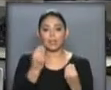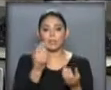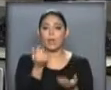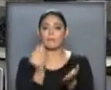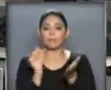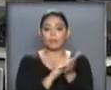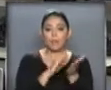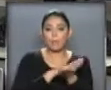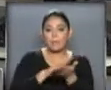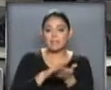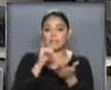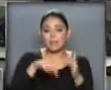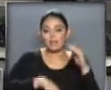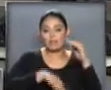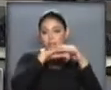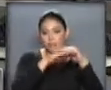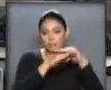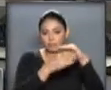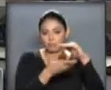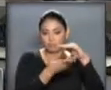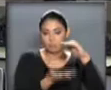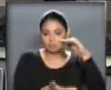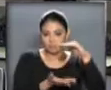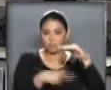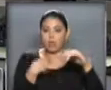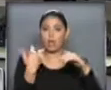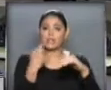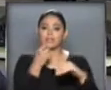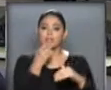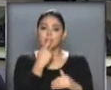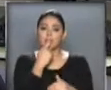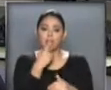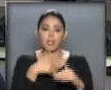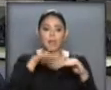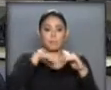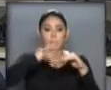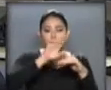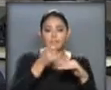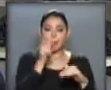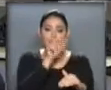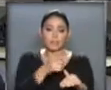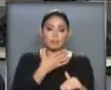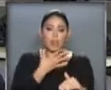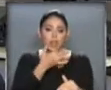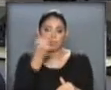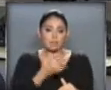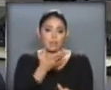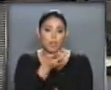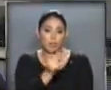potestad punitiva, es decir, castigar comprando o no comprando al punto de venta, ¿no? Y creo que es importante.